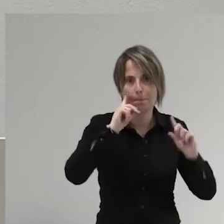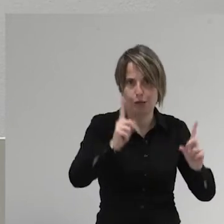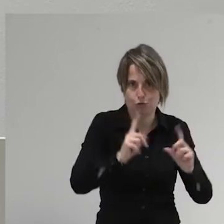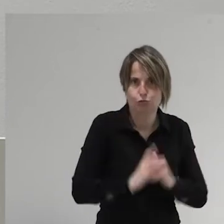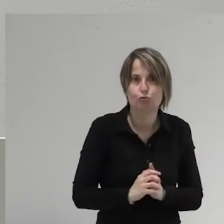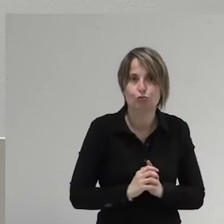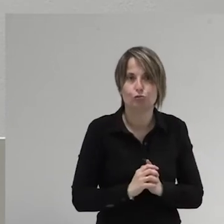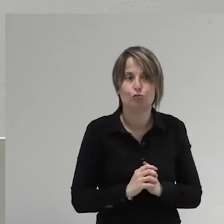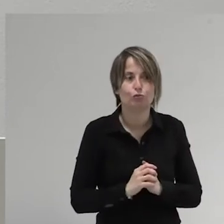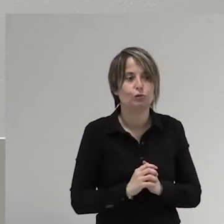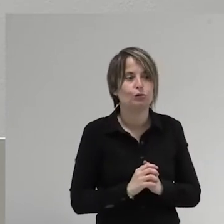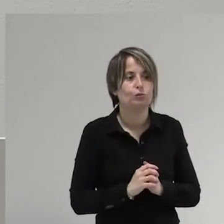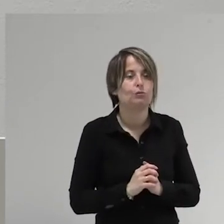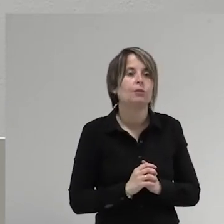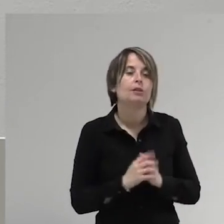tanto,